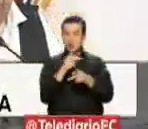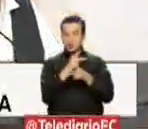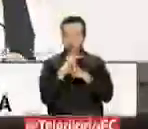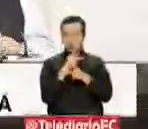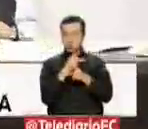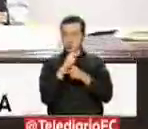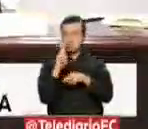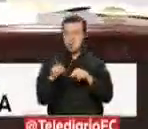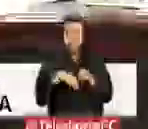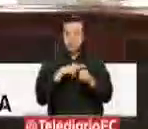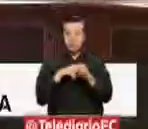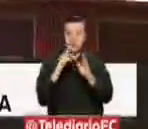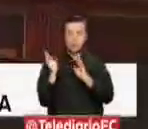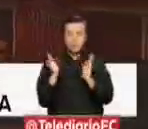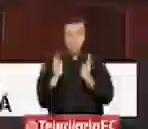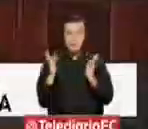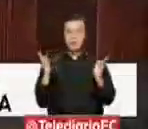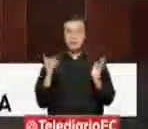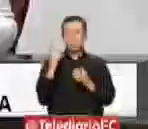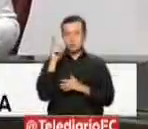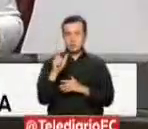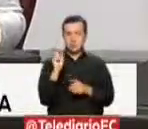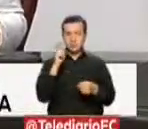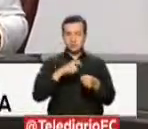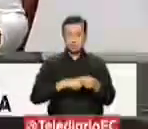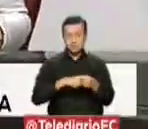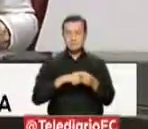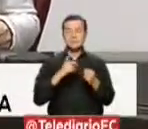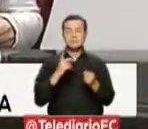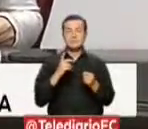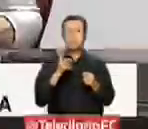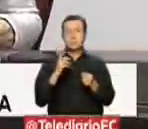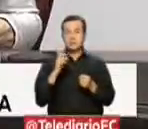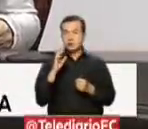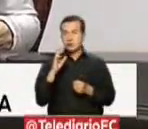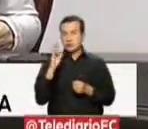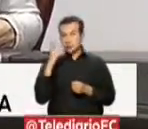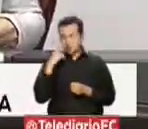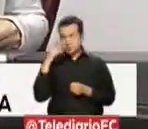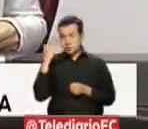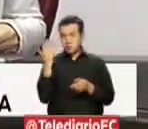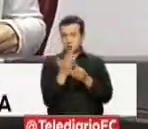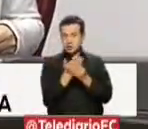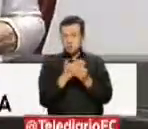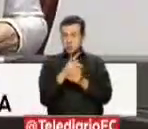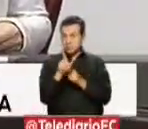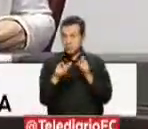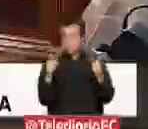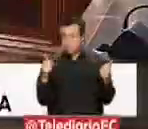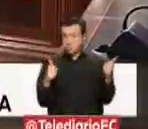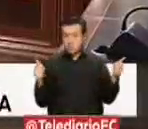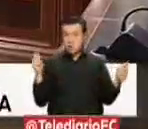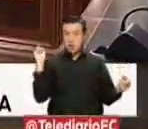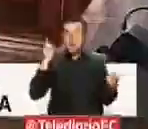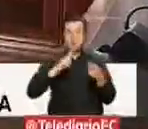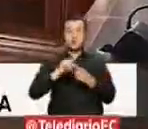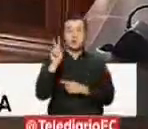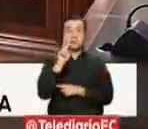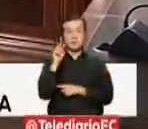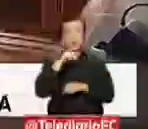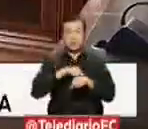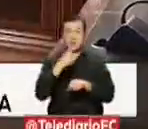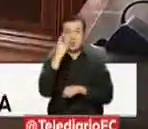Nacional Transitorio, solo se presentó una persona. El organismo electoral recibirá las carpetas de los postulantes hasta este viernes a las